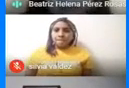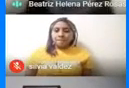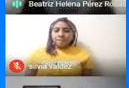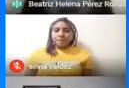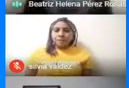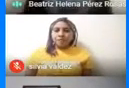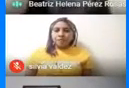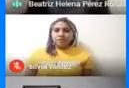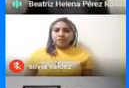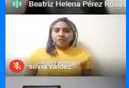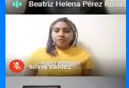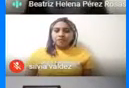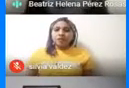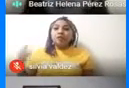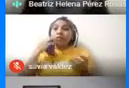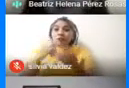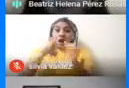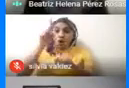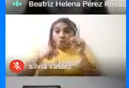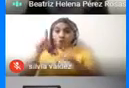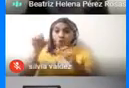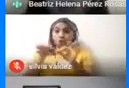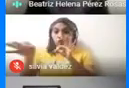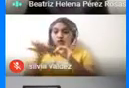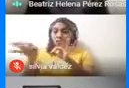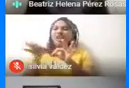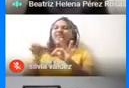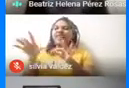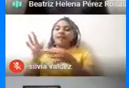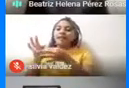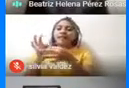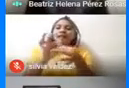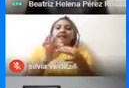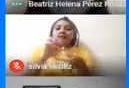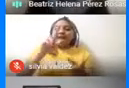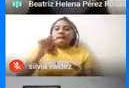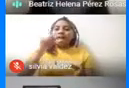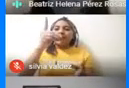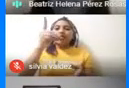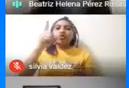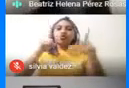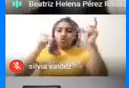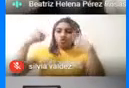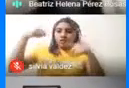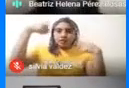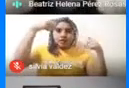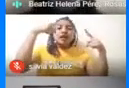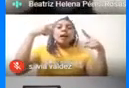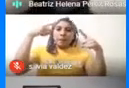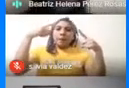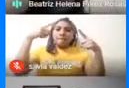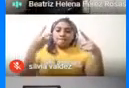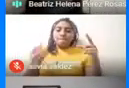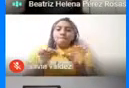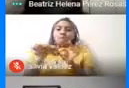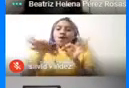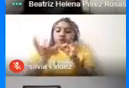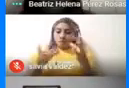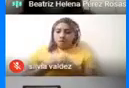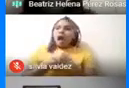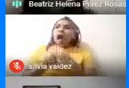por ejemplo, algunos pueblos que hacen parte de la red turística de Pueblos Patrimonio, que han entendido esa parte de la